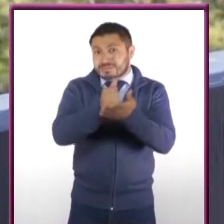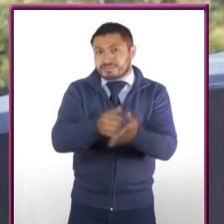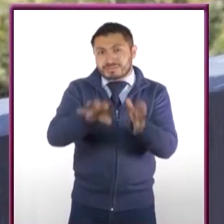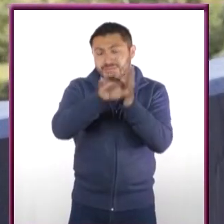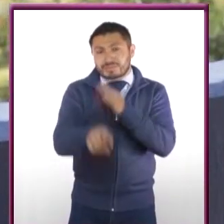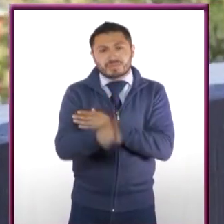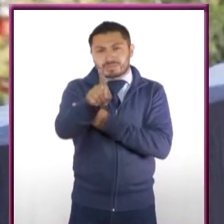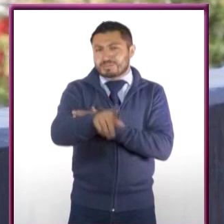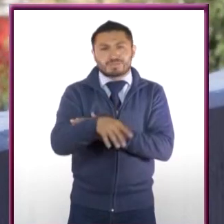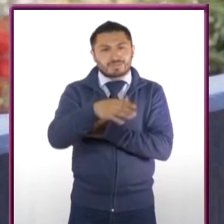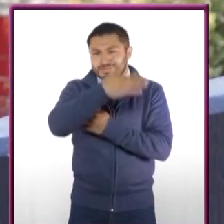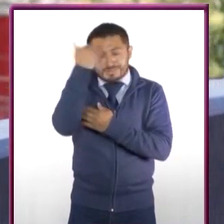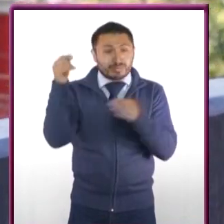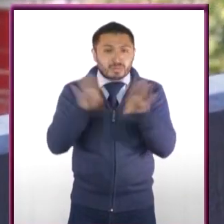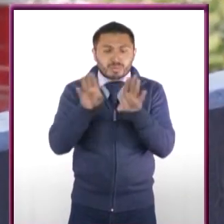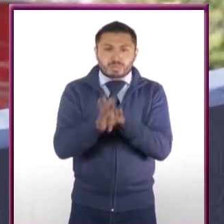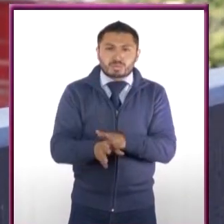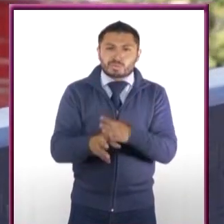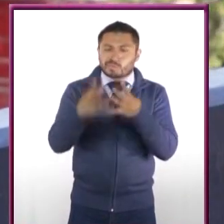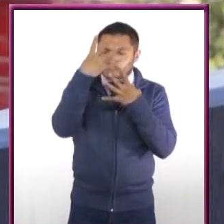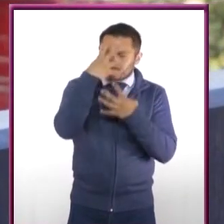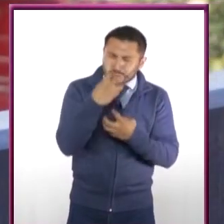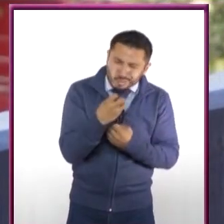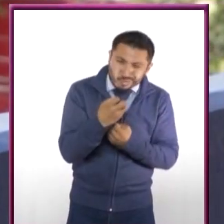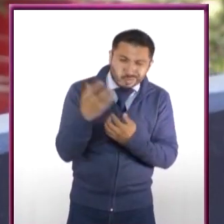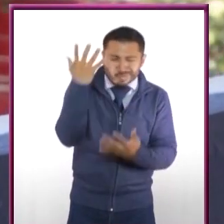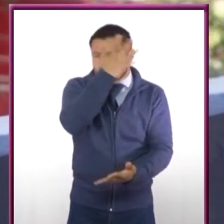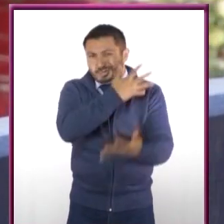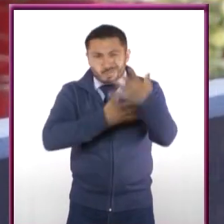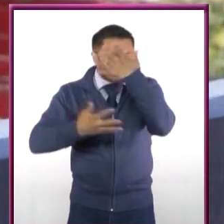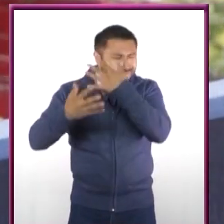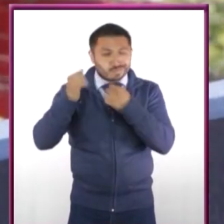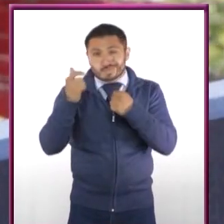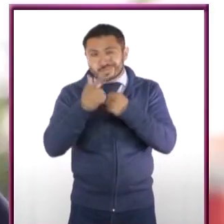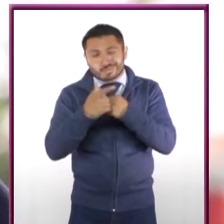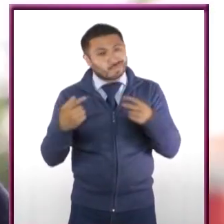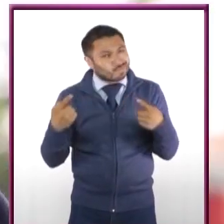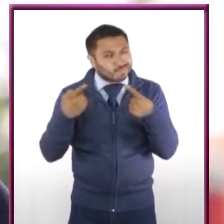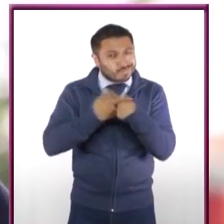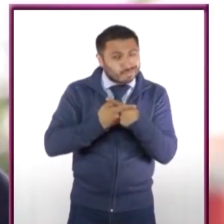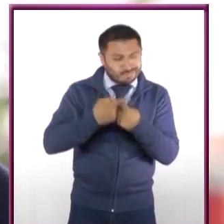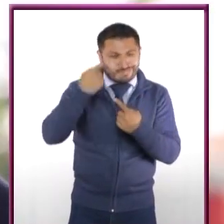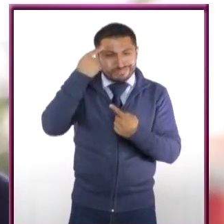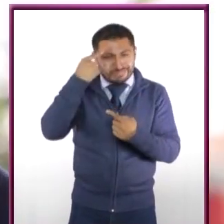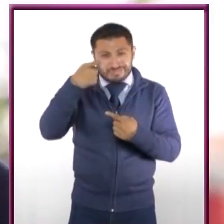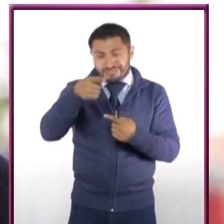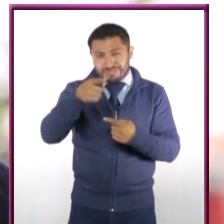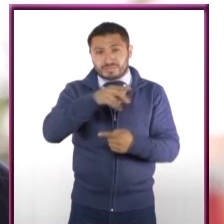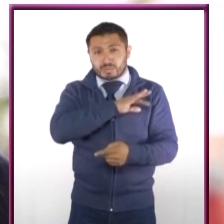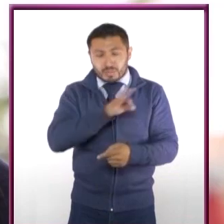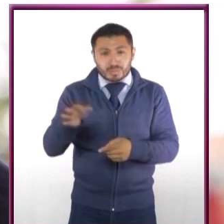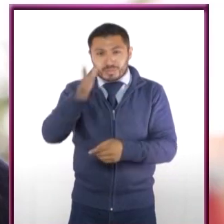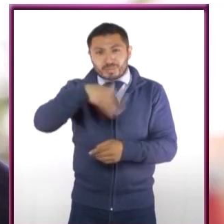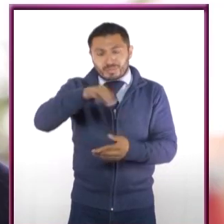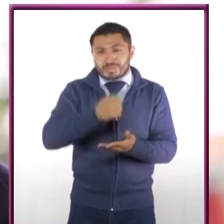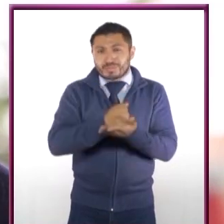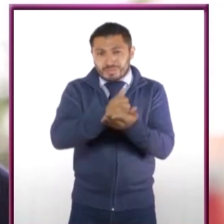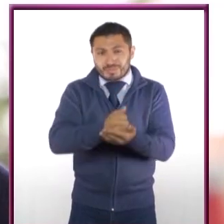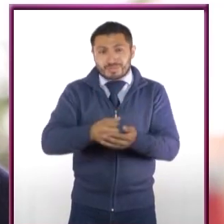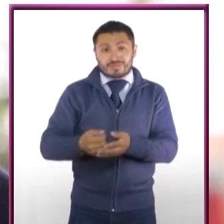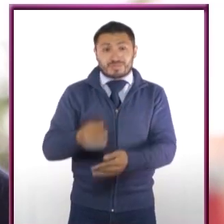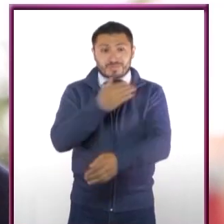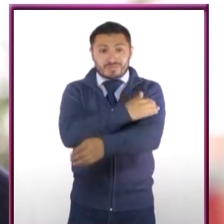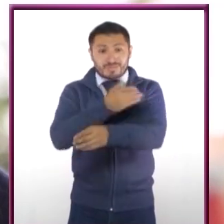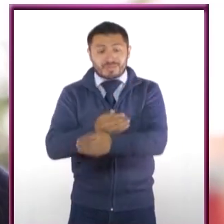o cuando la frustración nos rebasa o nos sentimos vacíos y no encontramos sentido. Acompáñenme a Nube, o Núcleo Urbano de